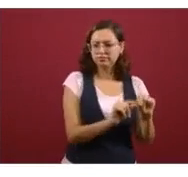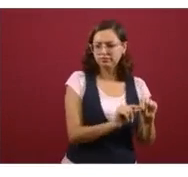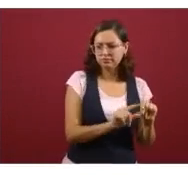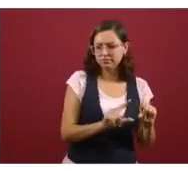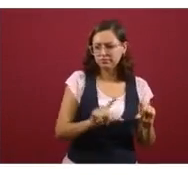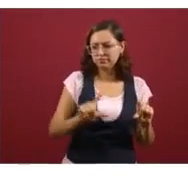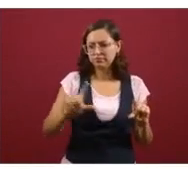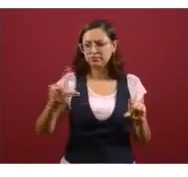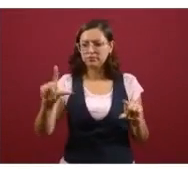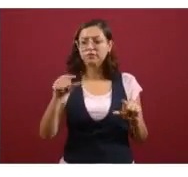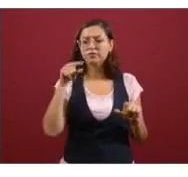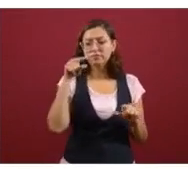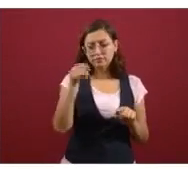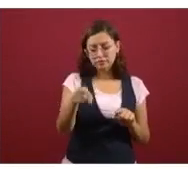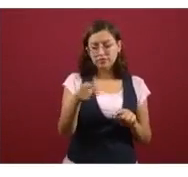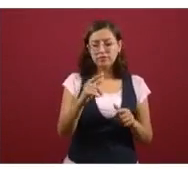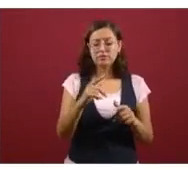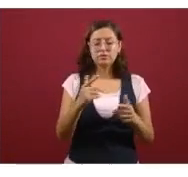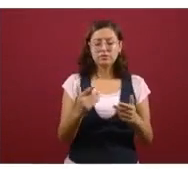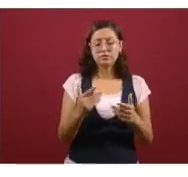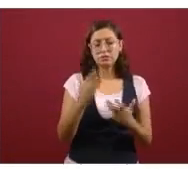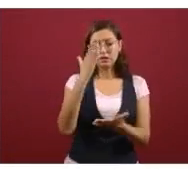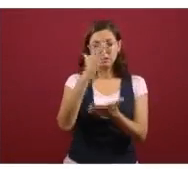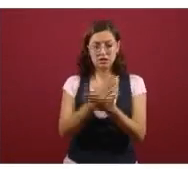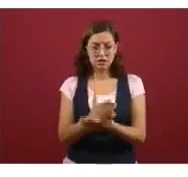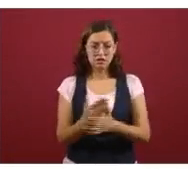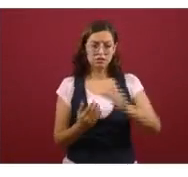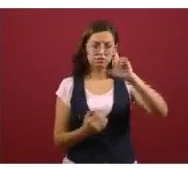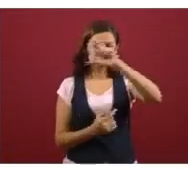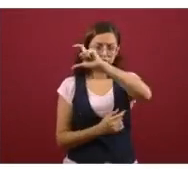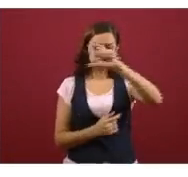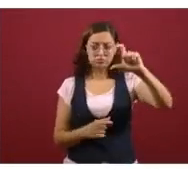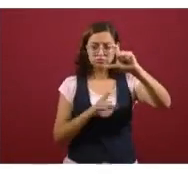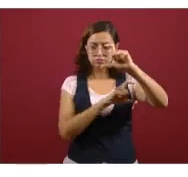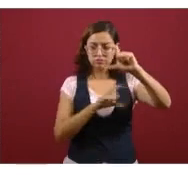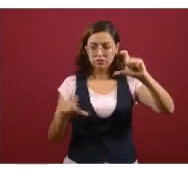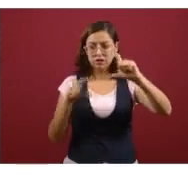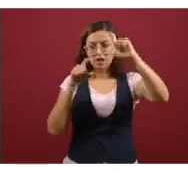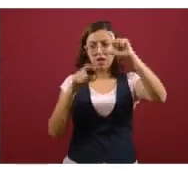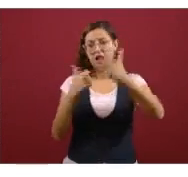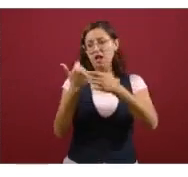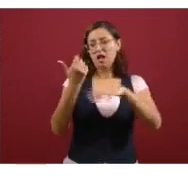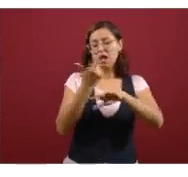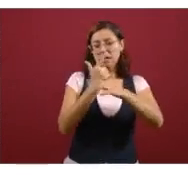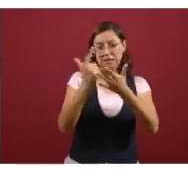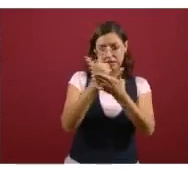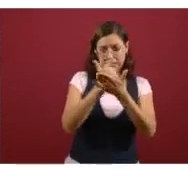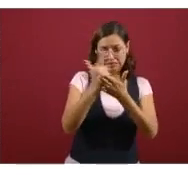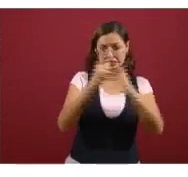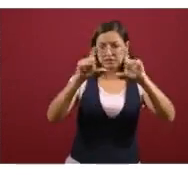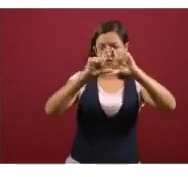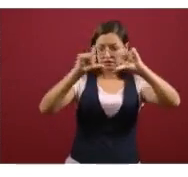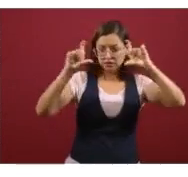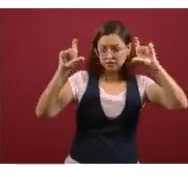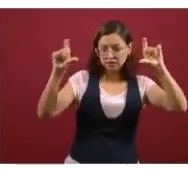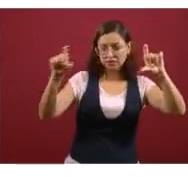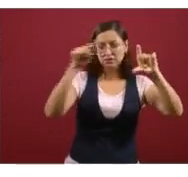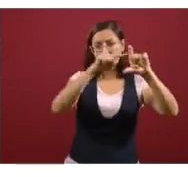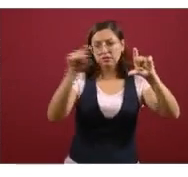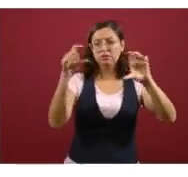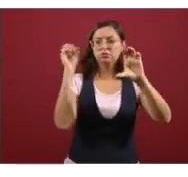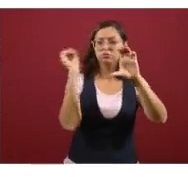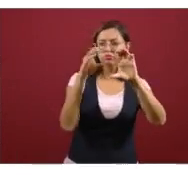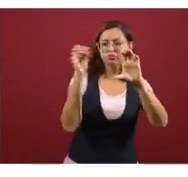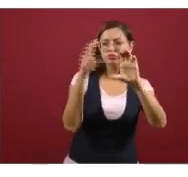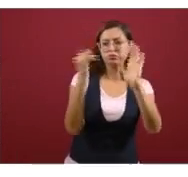nosotros hecho referencia, pero dividida en dos partes. La parte gris que está arriba es la parte del ahorro que ya es el producto de los intereses